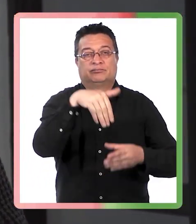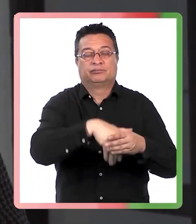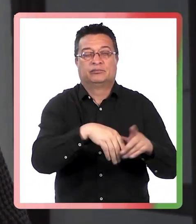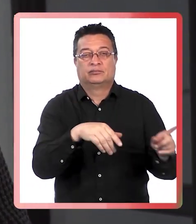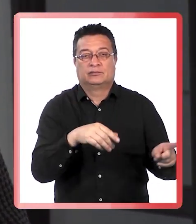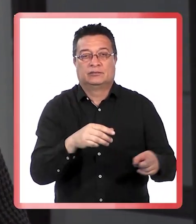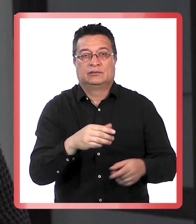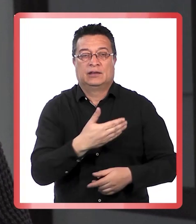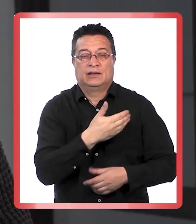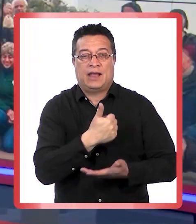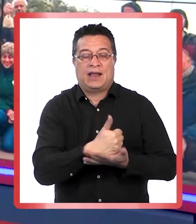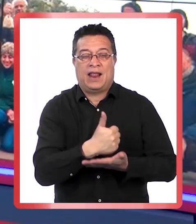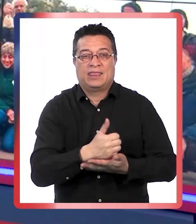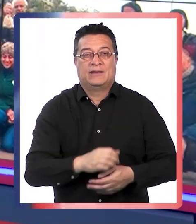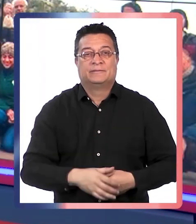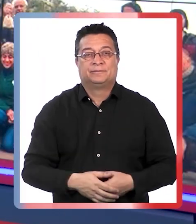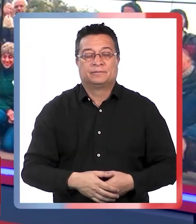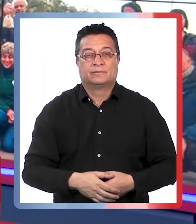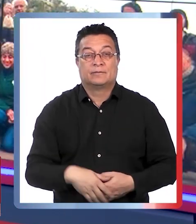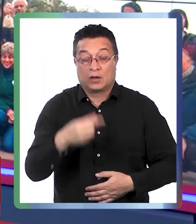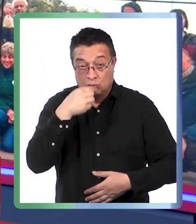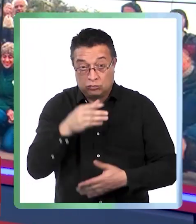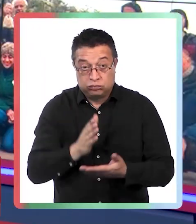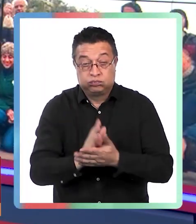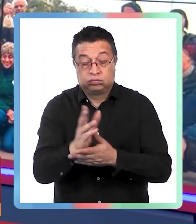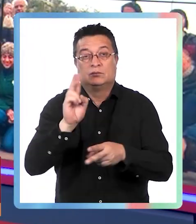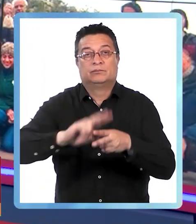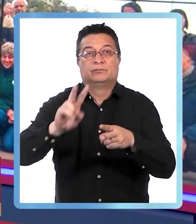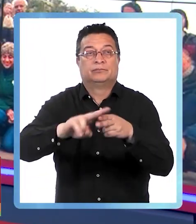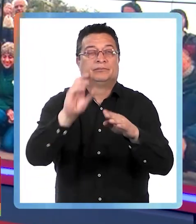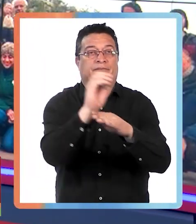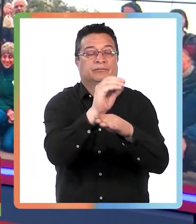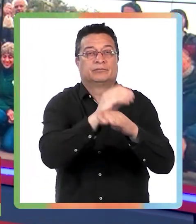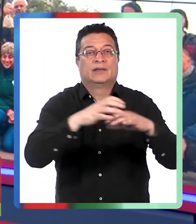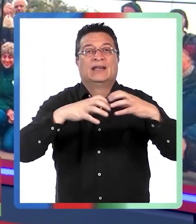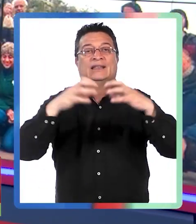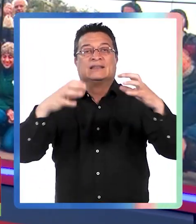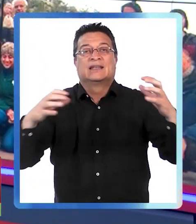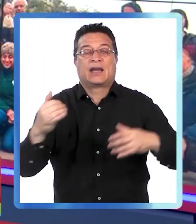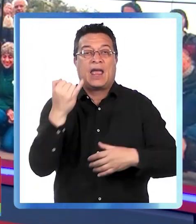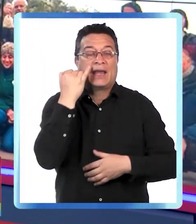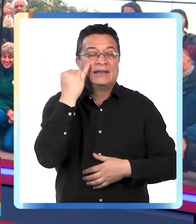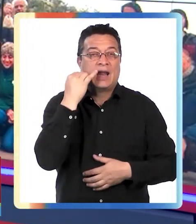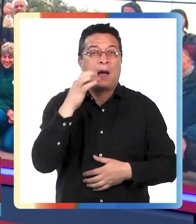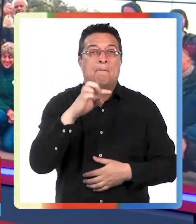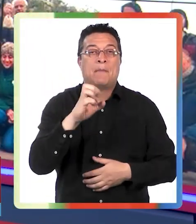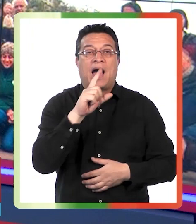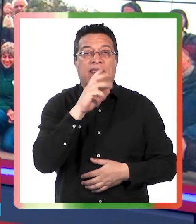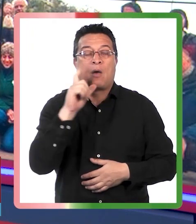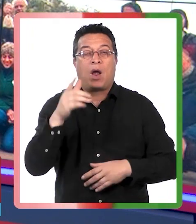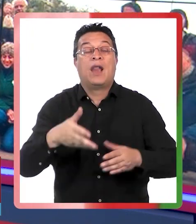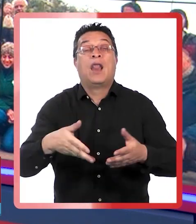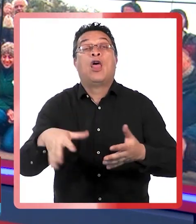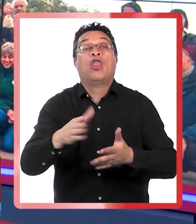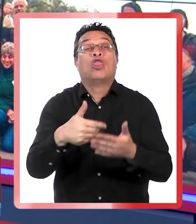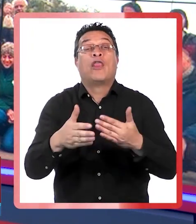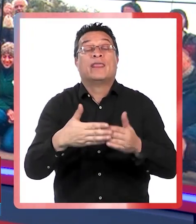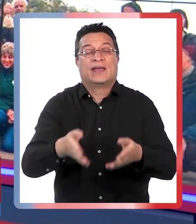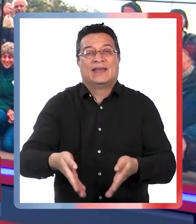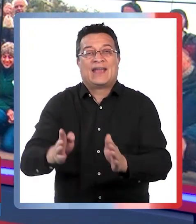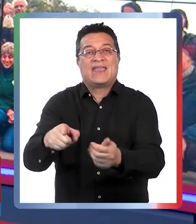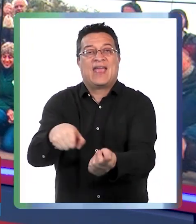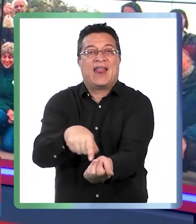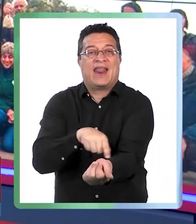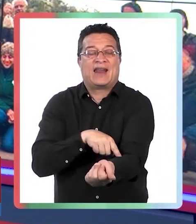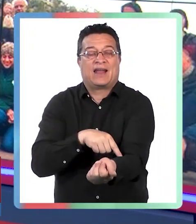del edil. Comienza una importante restauración del emblemático cerro Isla Patagual en la comuna de Calle Larga.